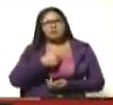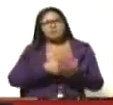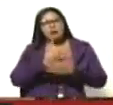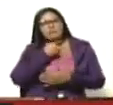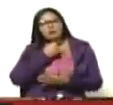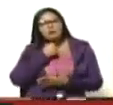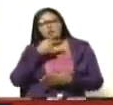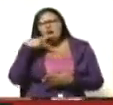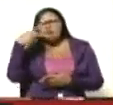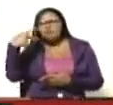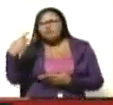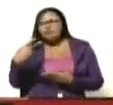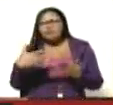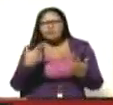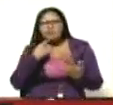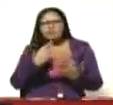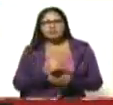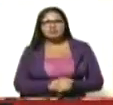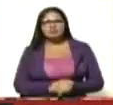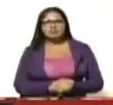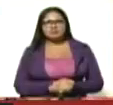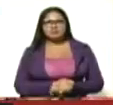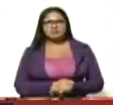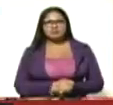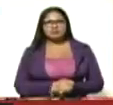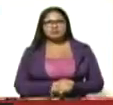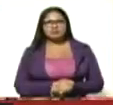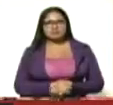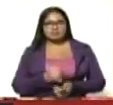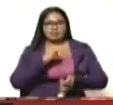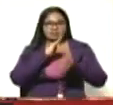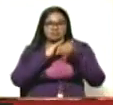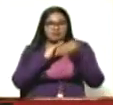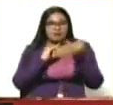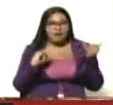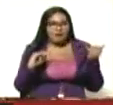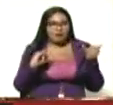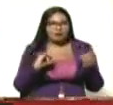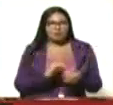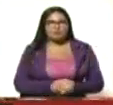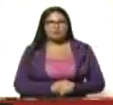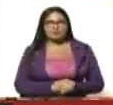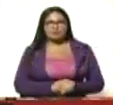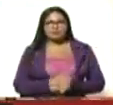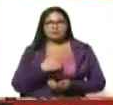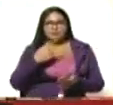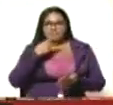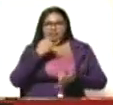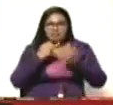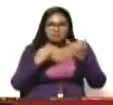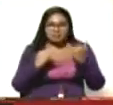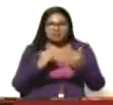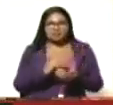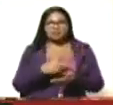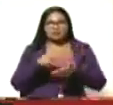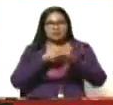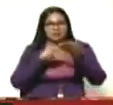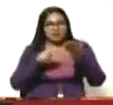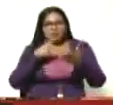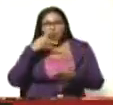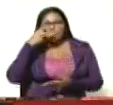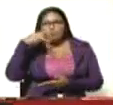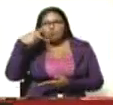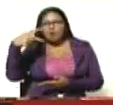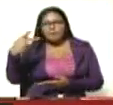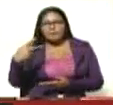los poetas es cuando dicen, y para terminar. Entonces yo, para terminar, voy a leer un poema